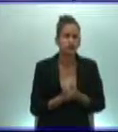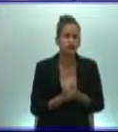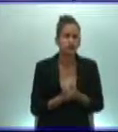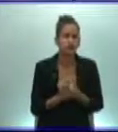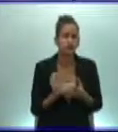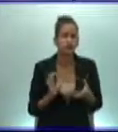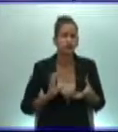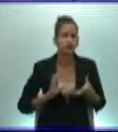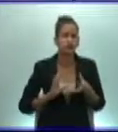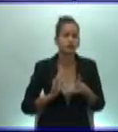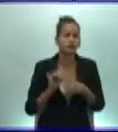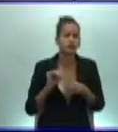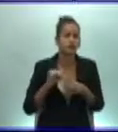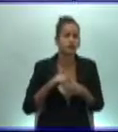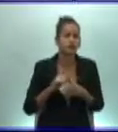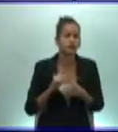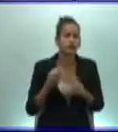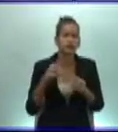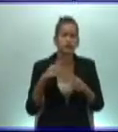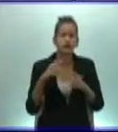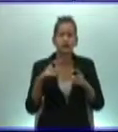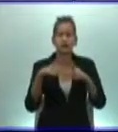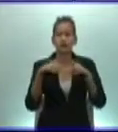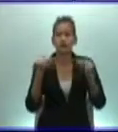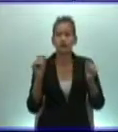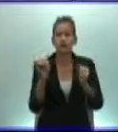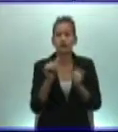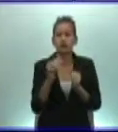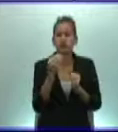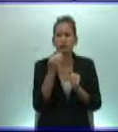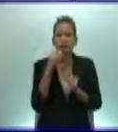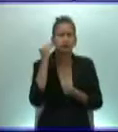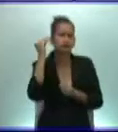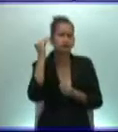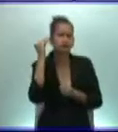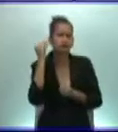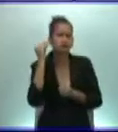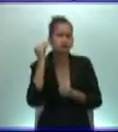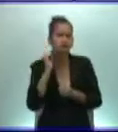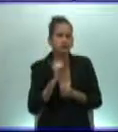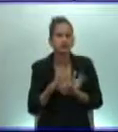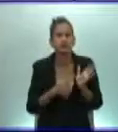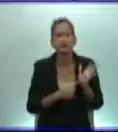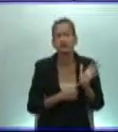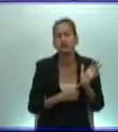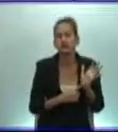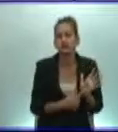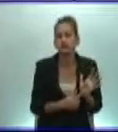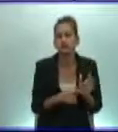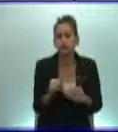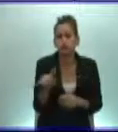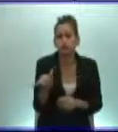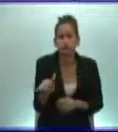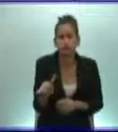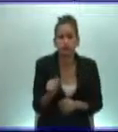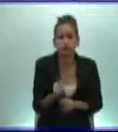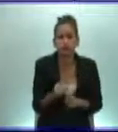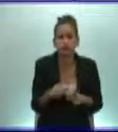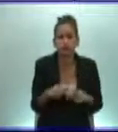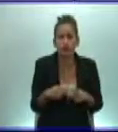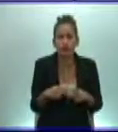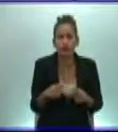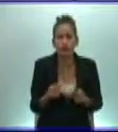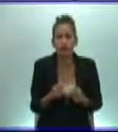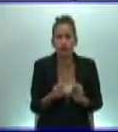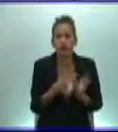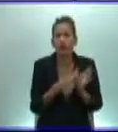parte de triángulos iguales, puedes estar pensando en demostrar que son iguales por elementos